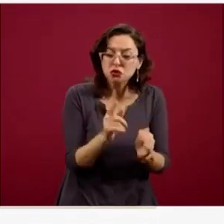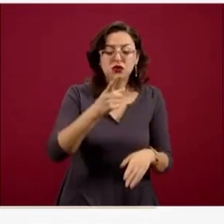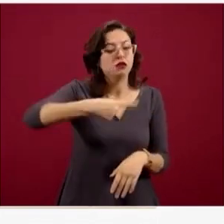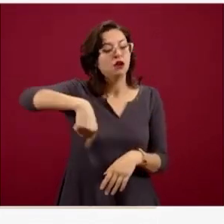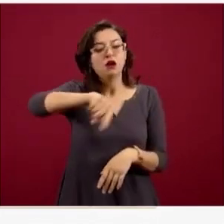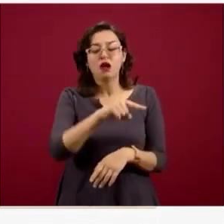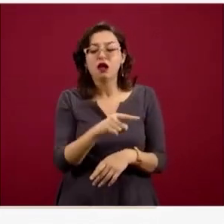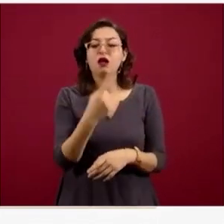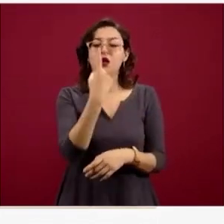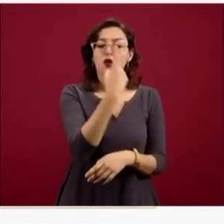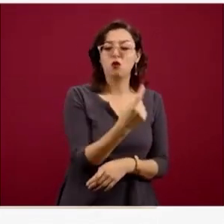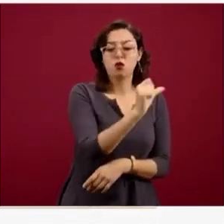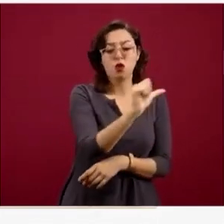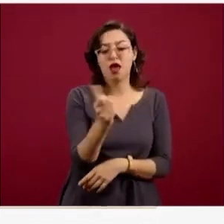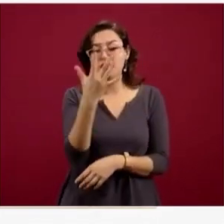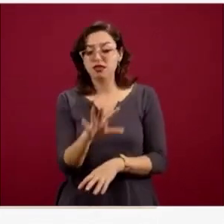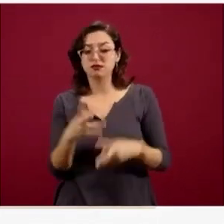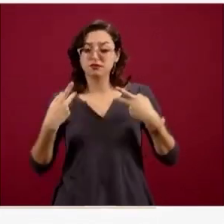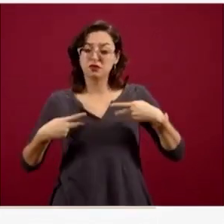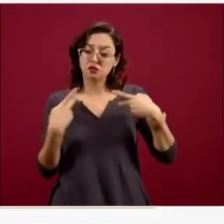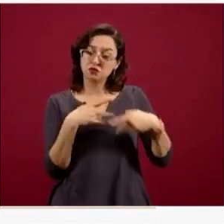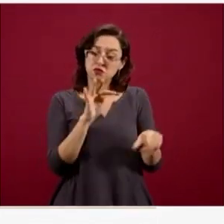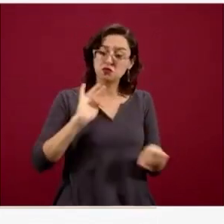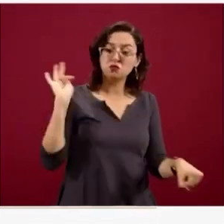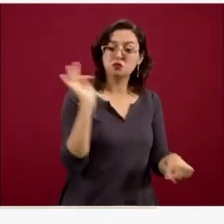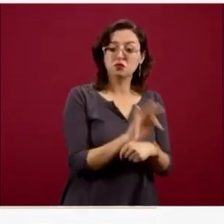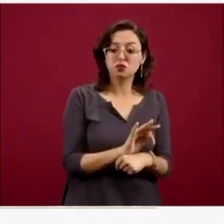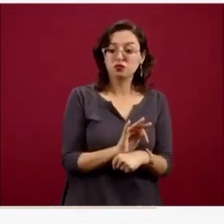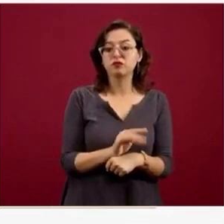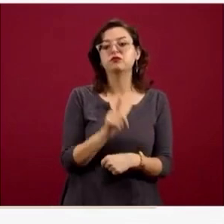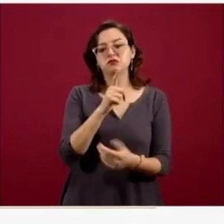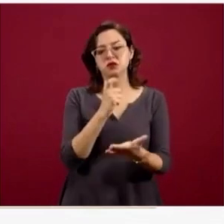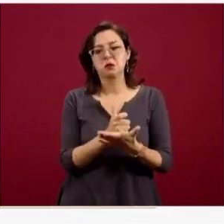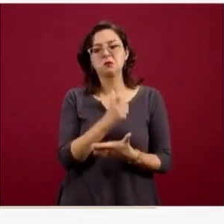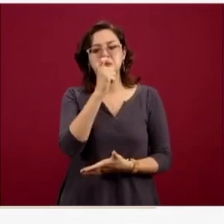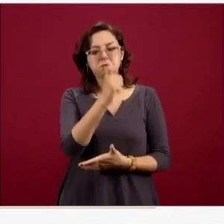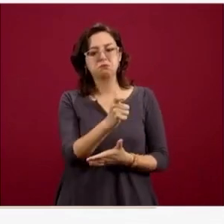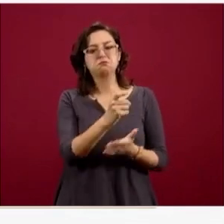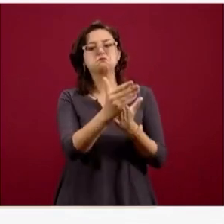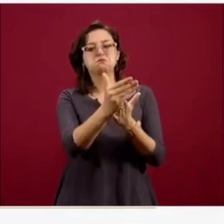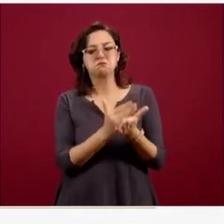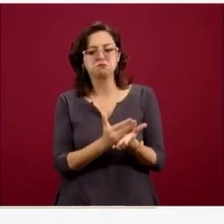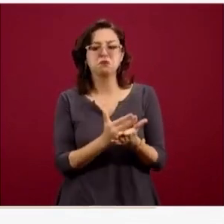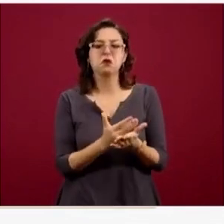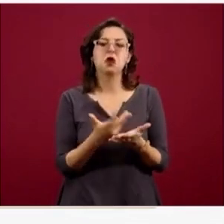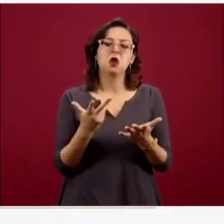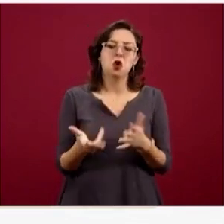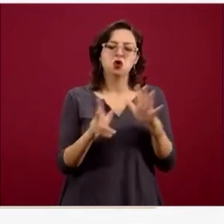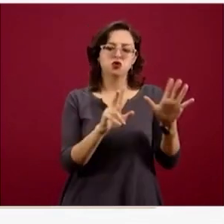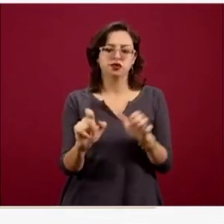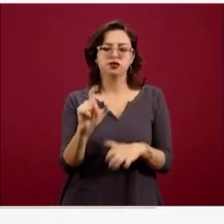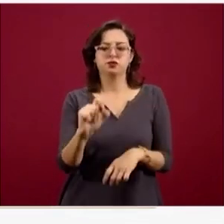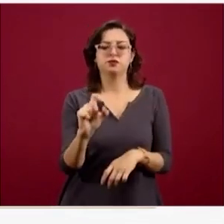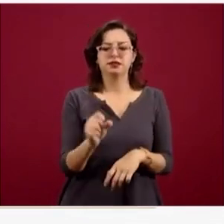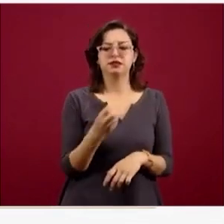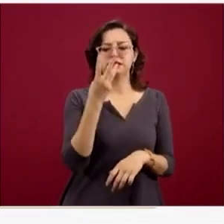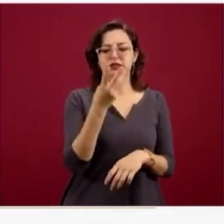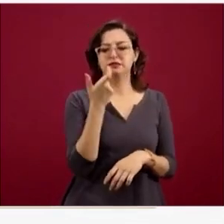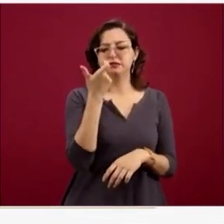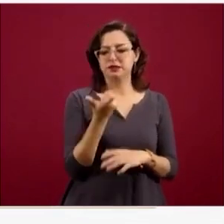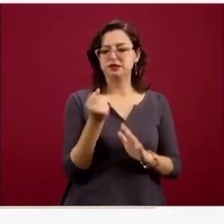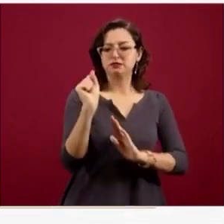entre uno y diez trabajadores son los que pagan menos son los que pagan 823 pesos